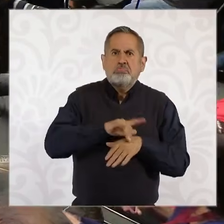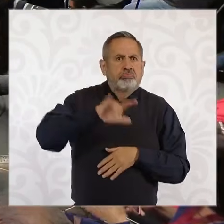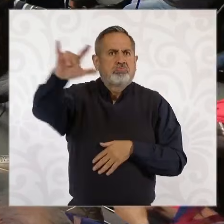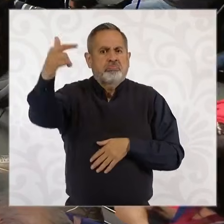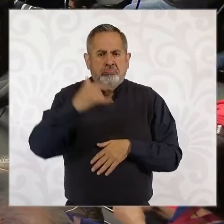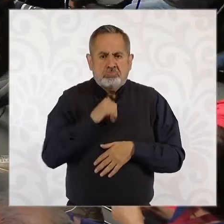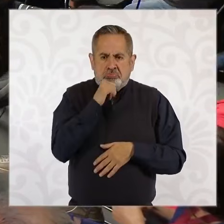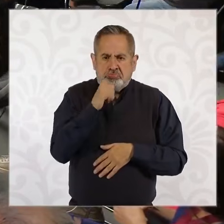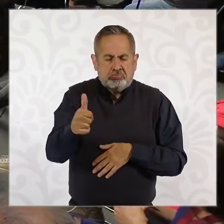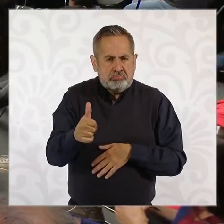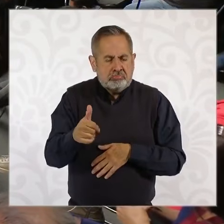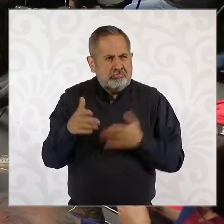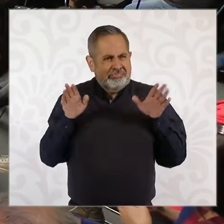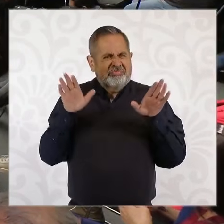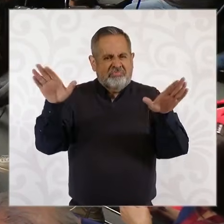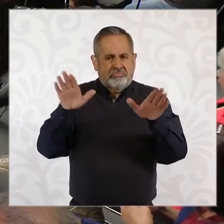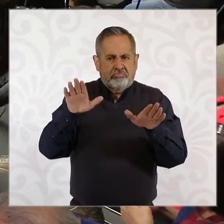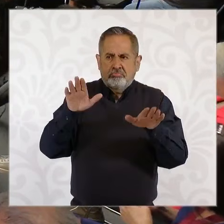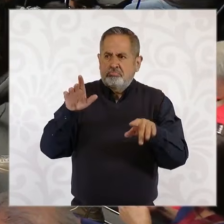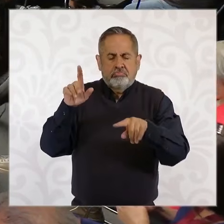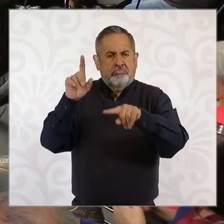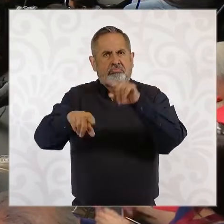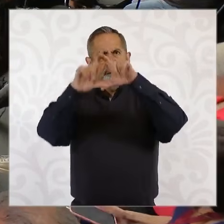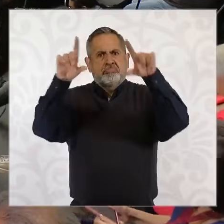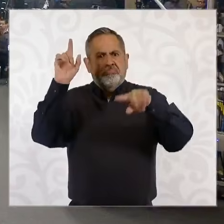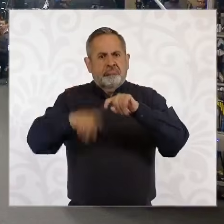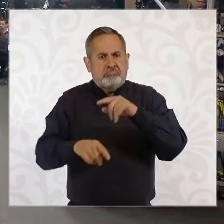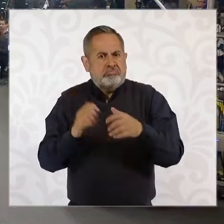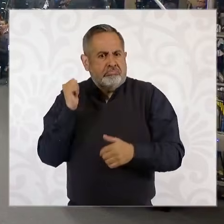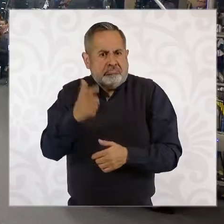pues estarán haciendo en este caso. Muchísimas gracias. ¿Tienen información?